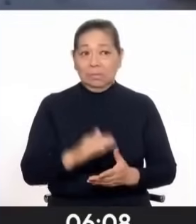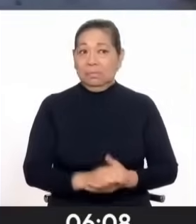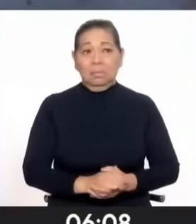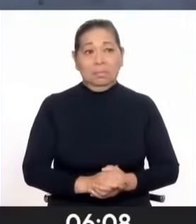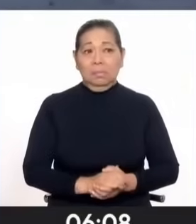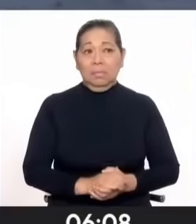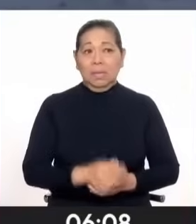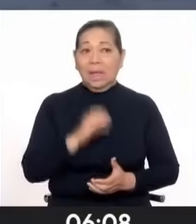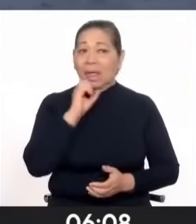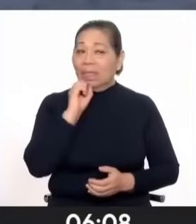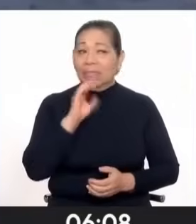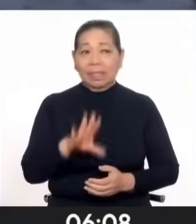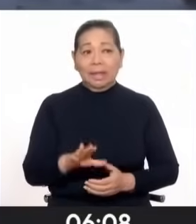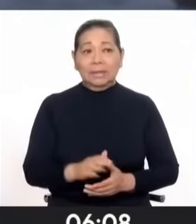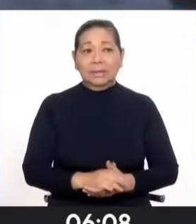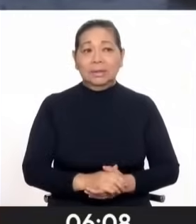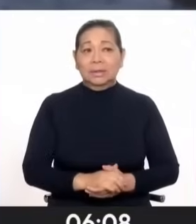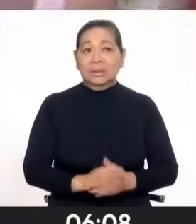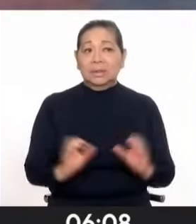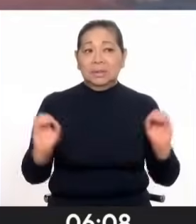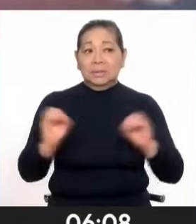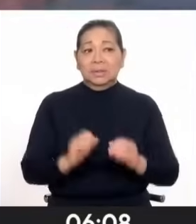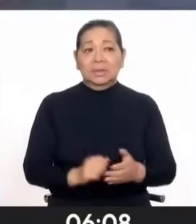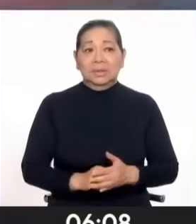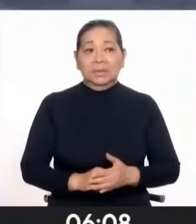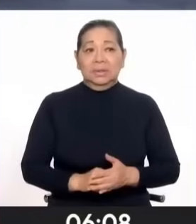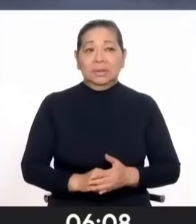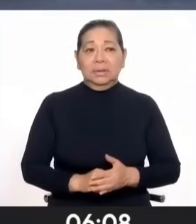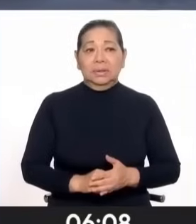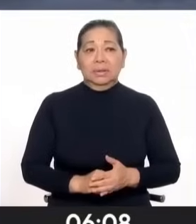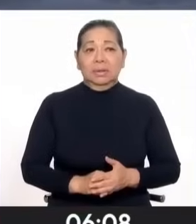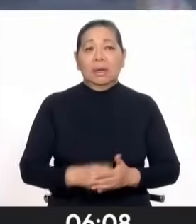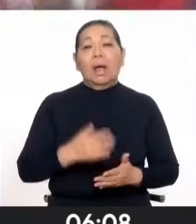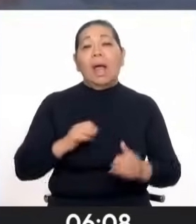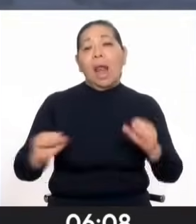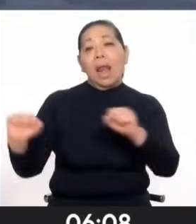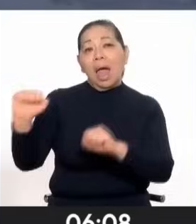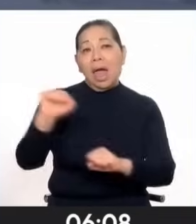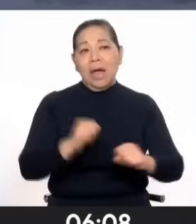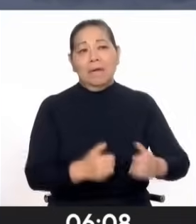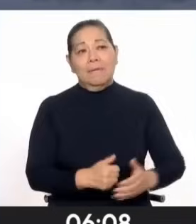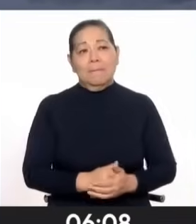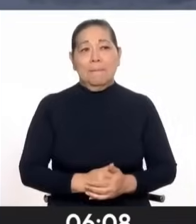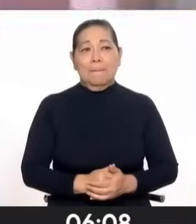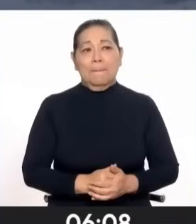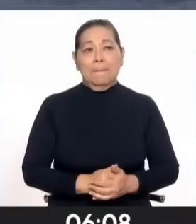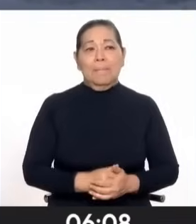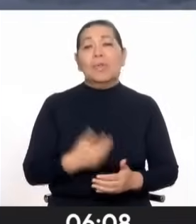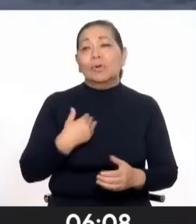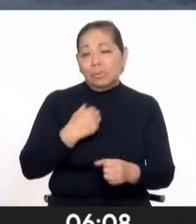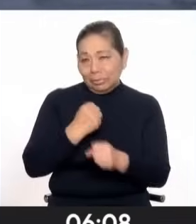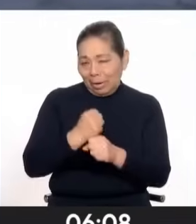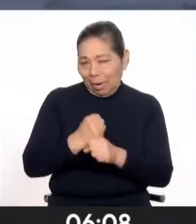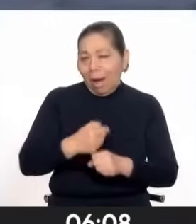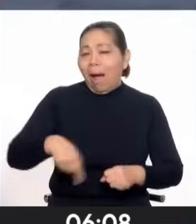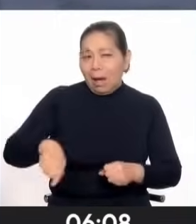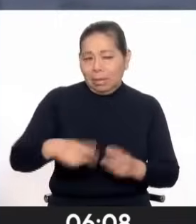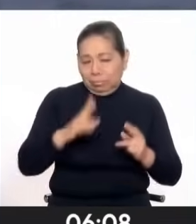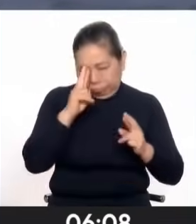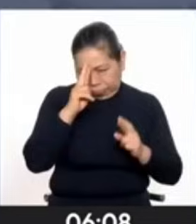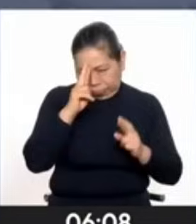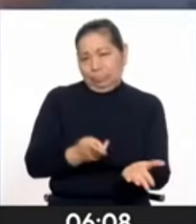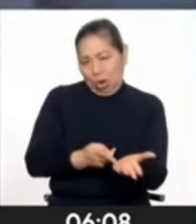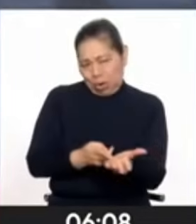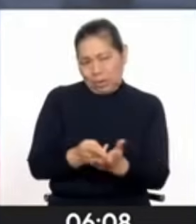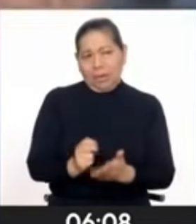No. ¿Ustedes tienen negocio acá? No, negocio es nuestro lavadero, es como se llama, nosotros trabajamos